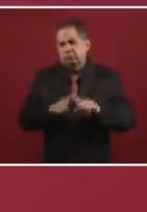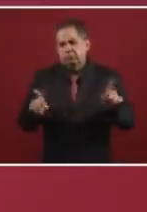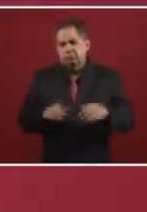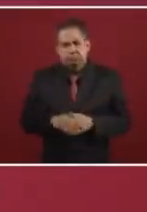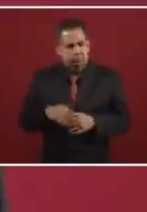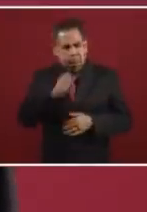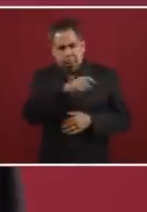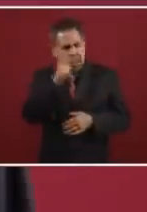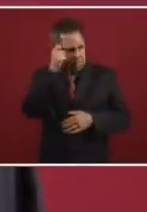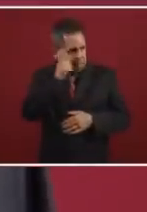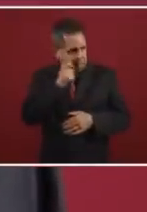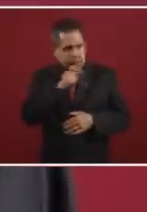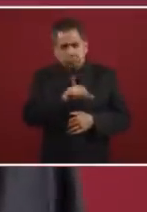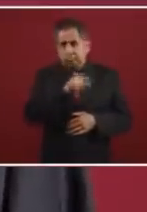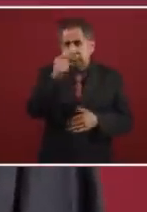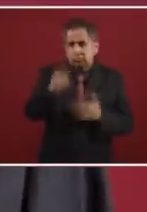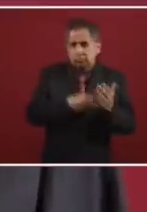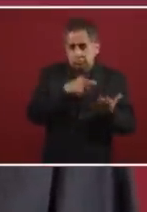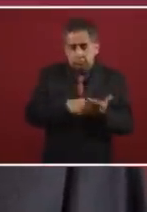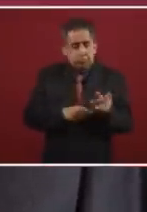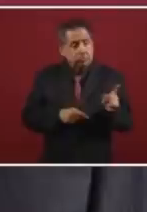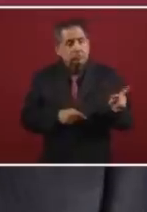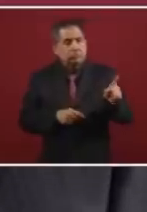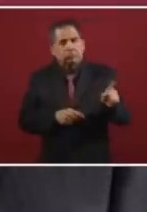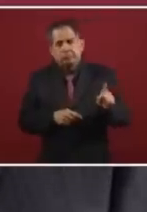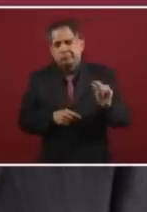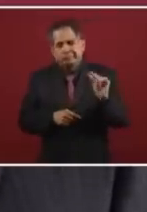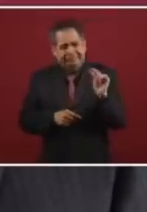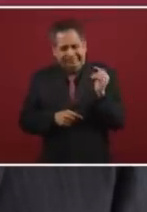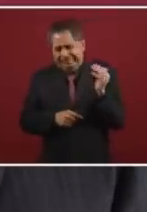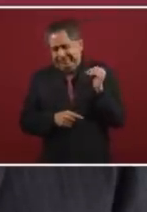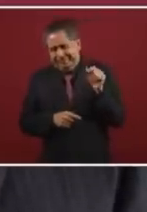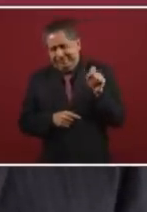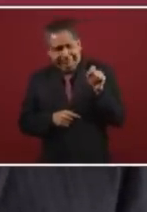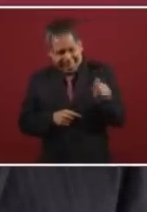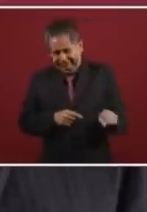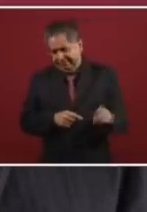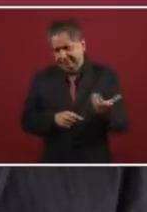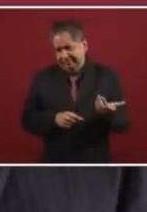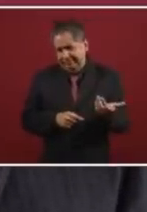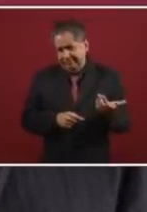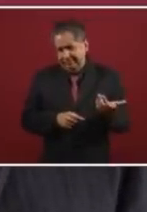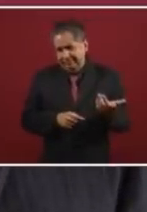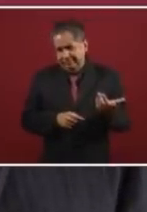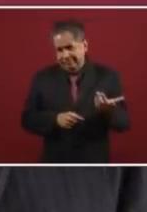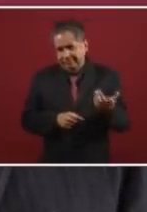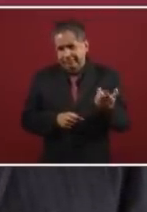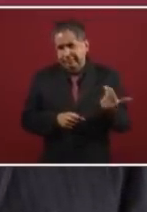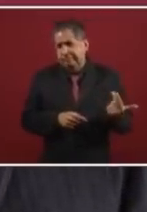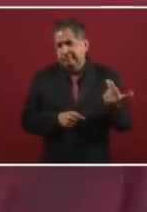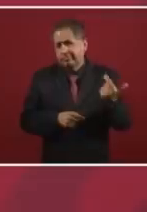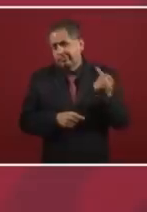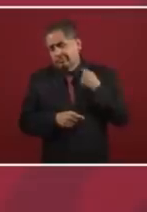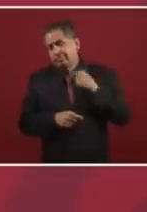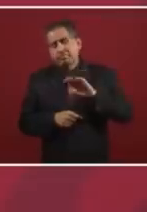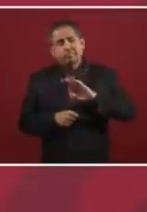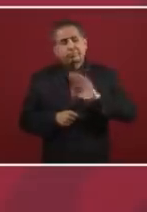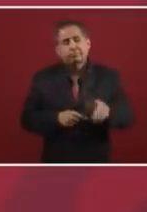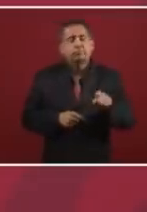mismo en guerrero en otras zonas acababan de este asesinar en